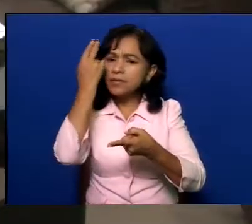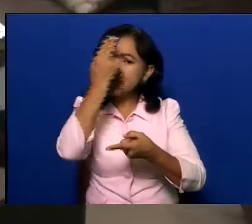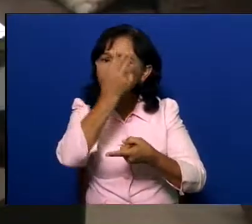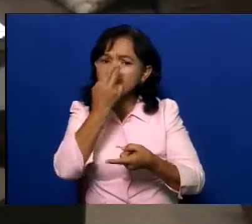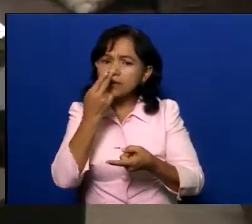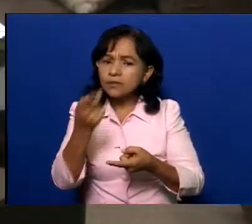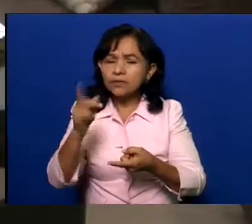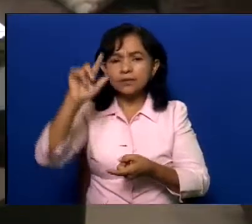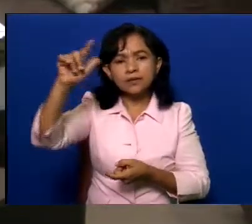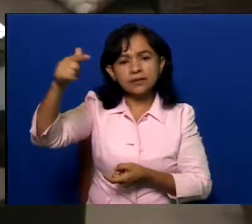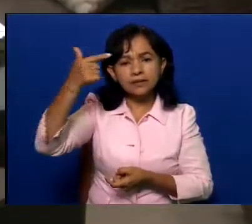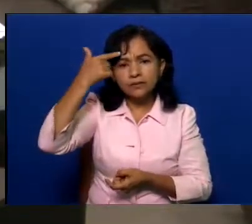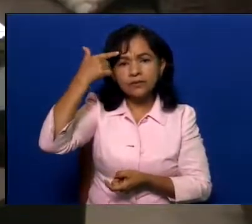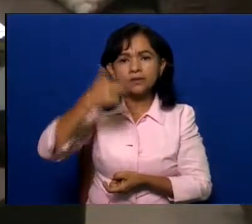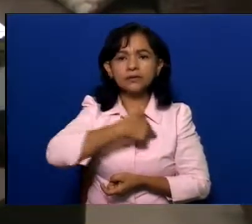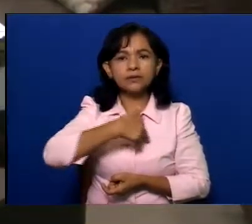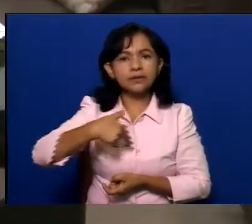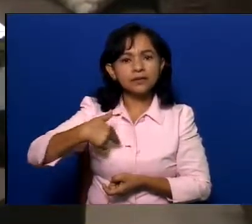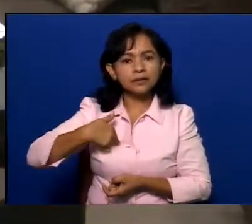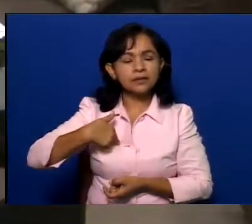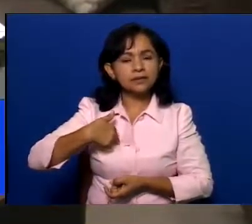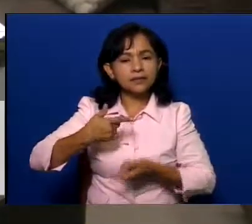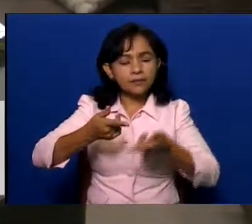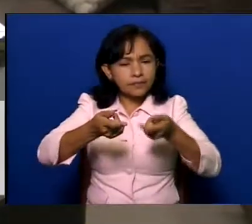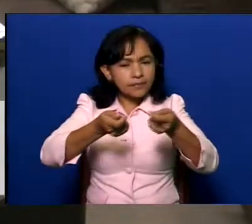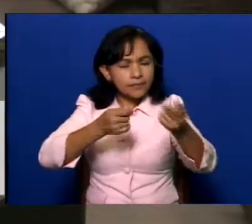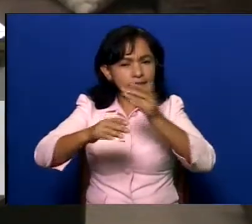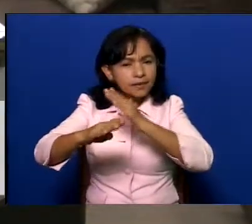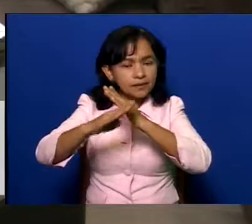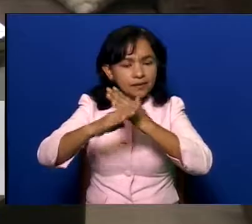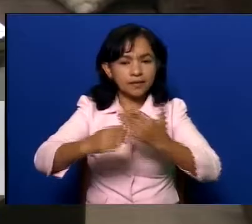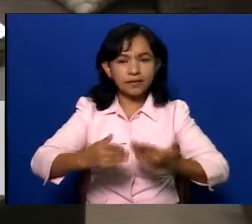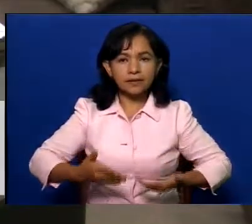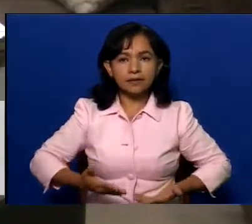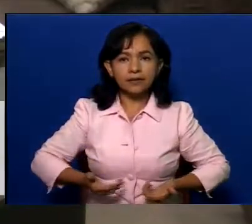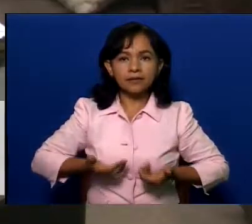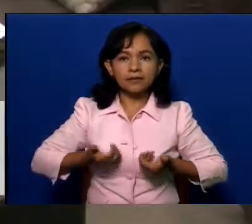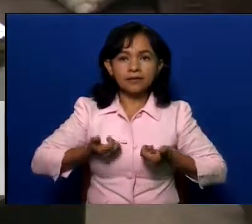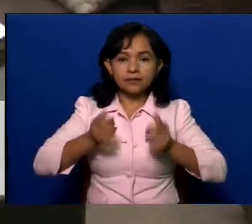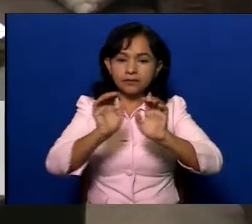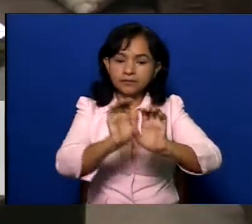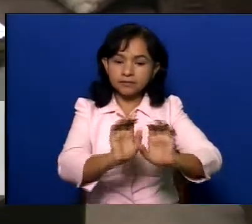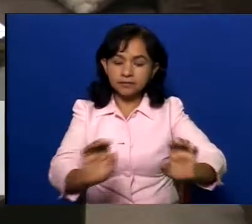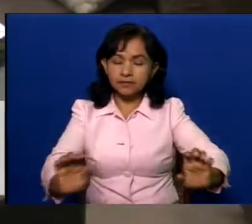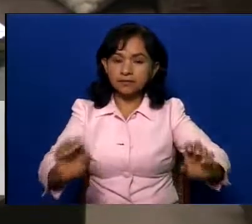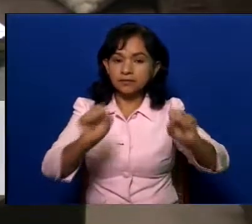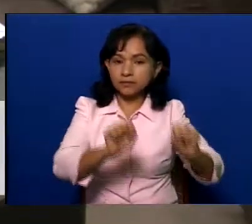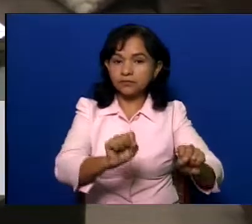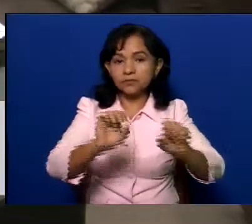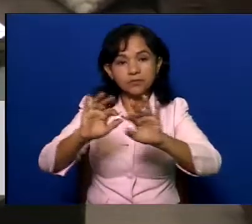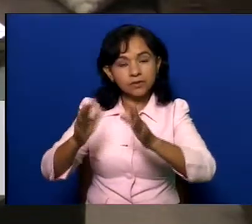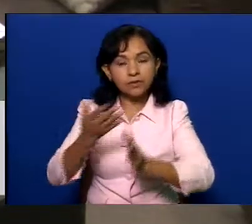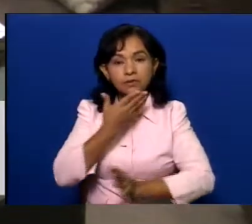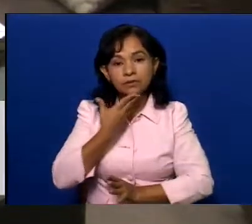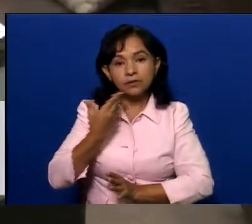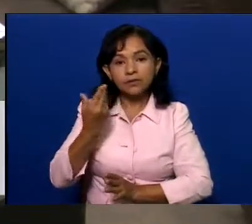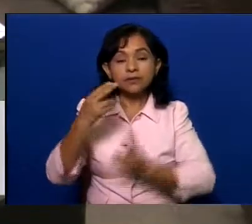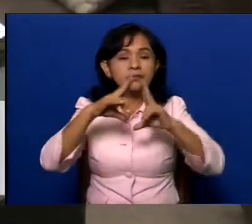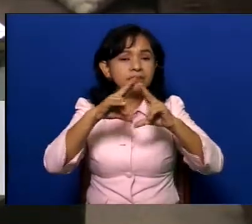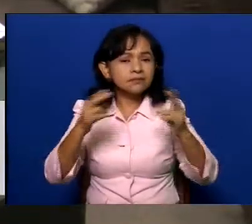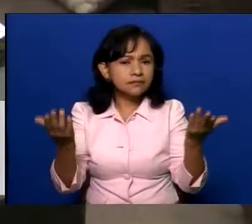correspondencia con la red de servicios, pueda conocer, tener información que le permita identificar con